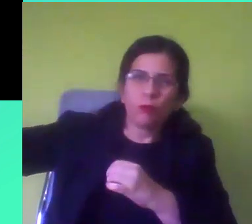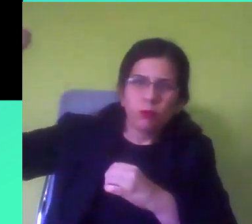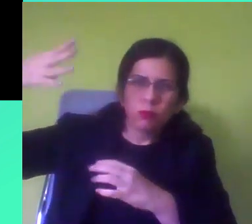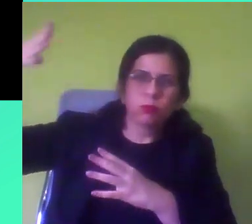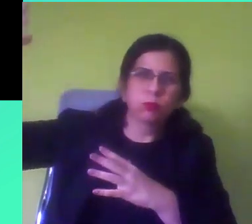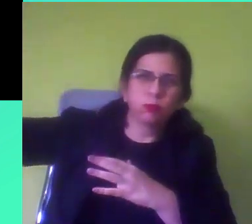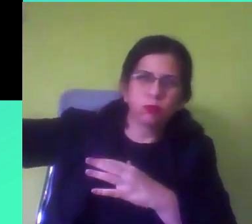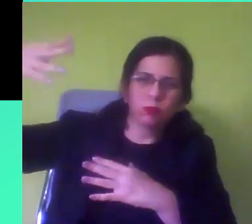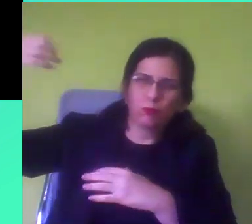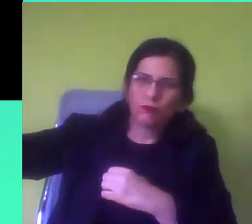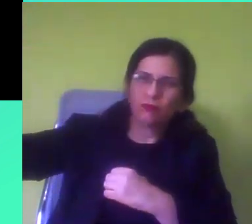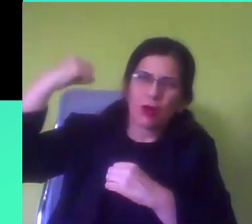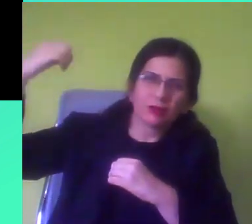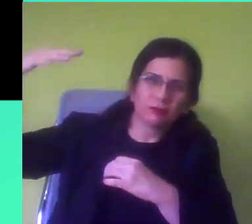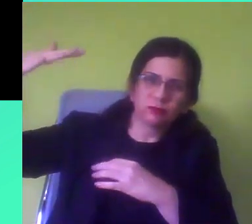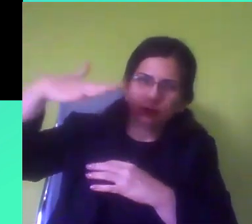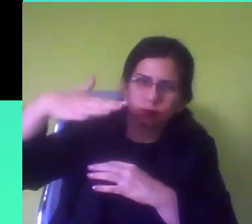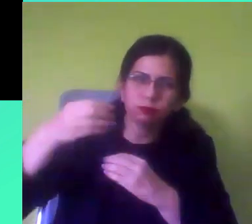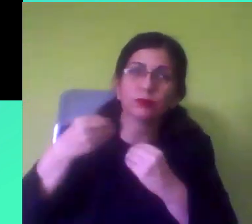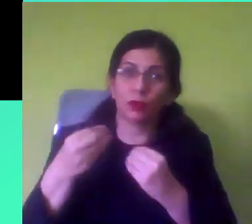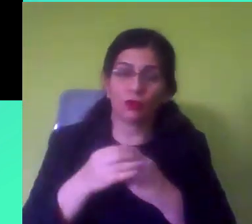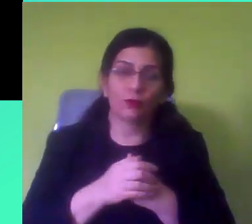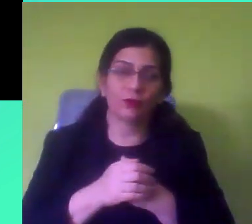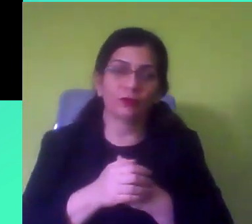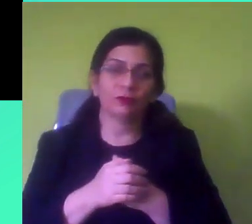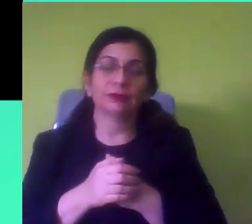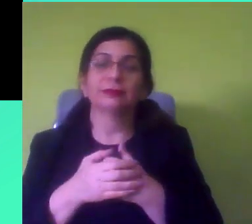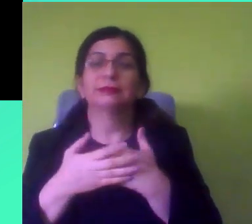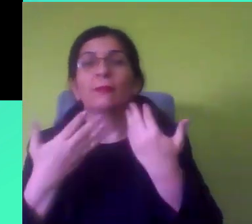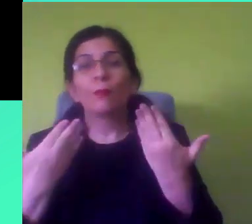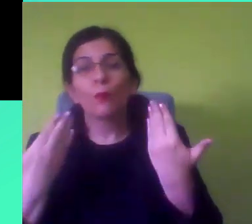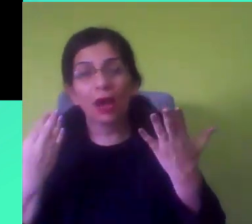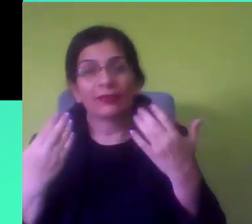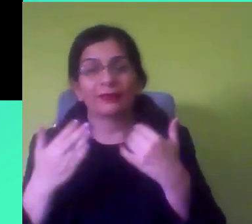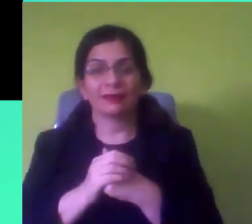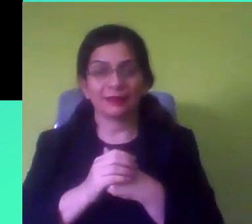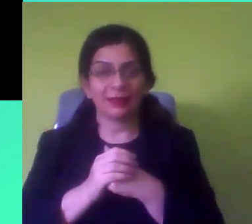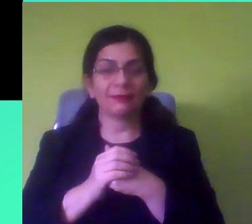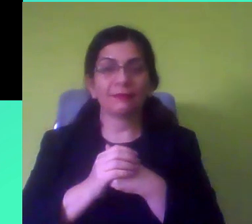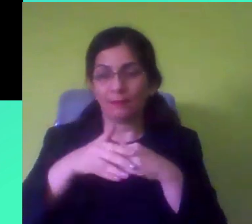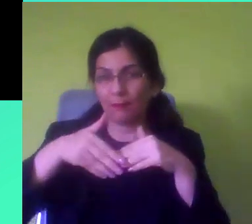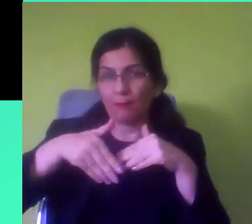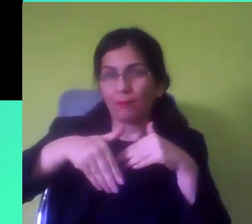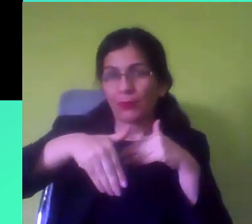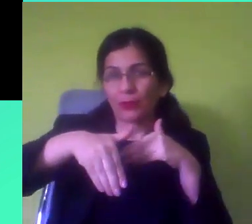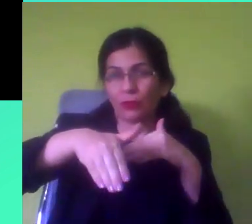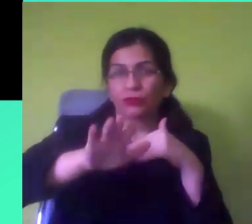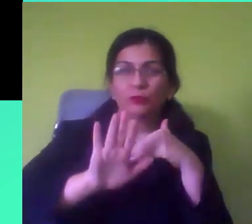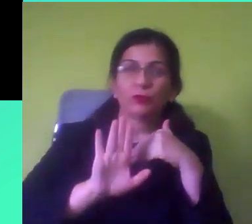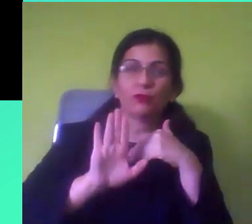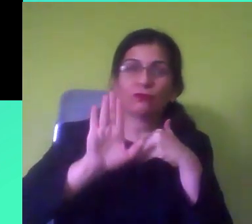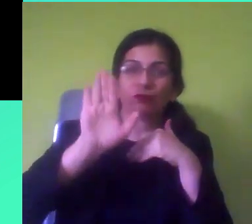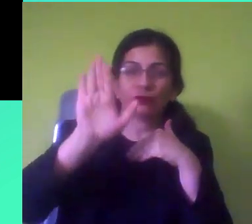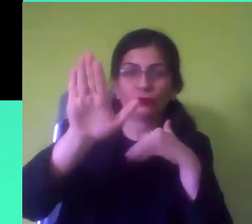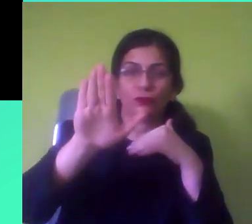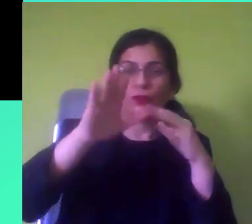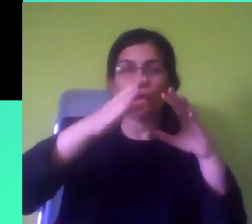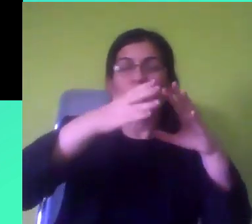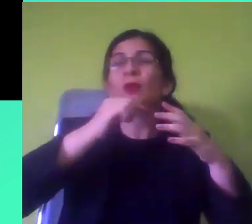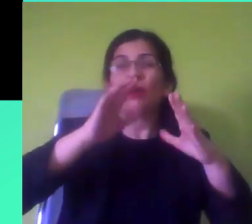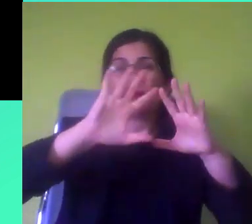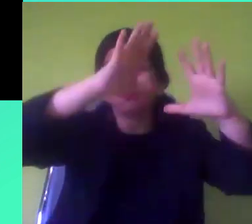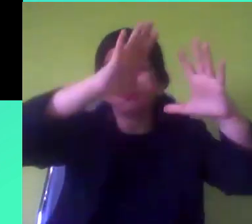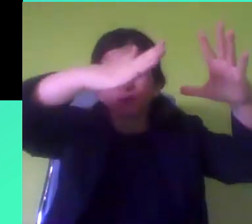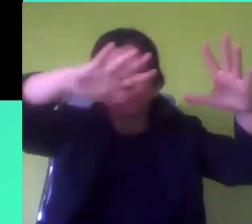de la precipitación, lo que podemos esperar es que el volumen, la masa de nuestros glaciares